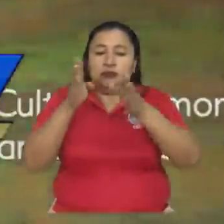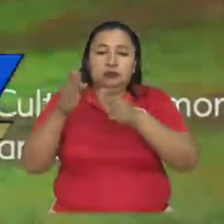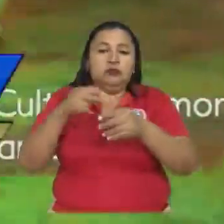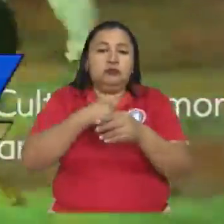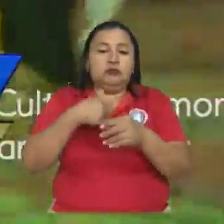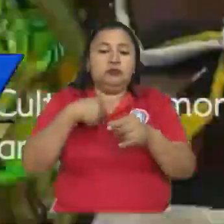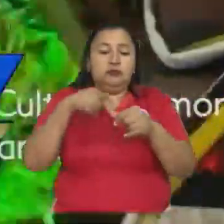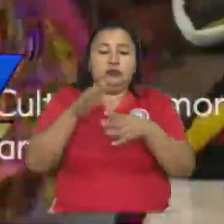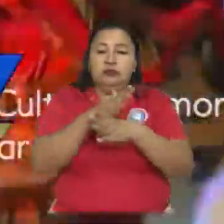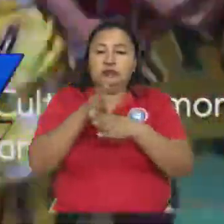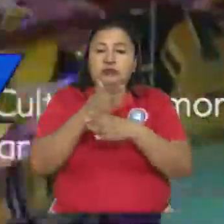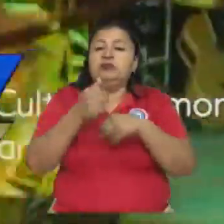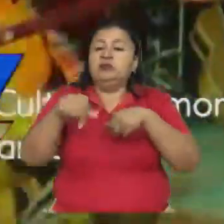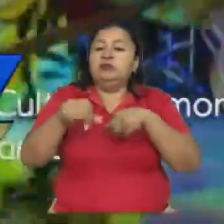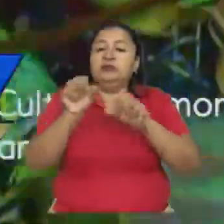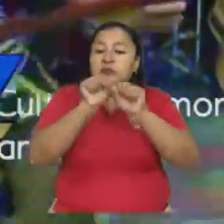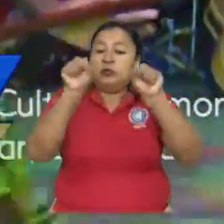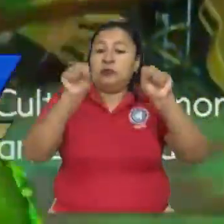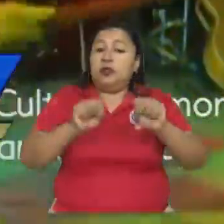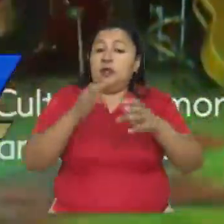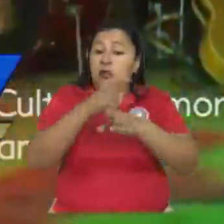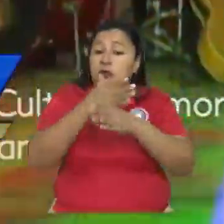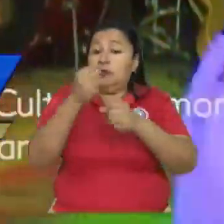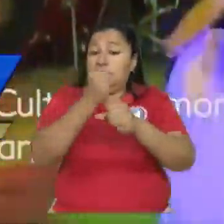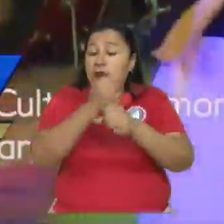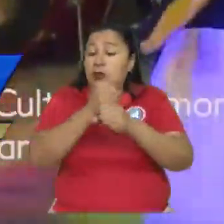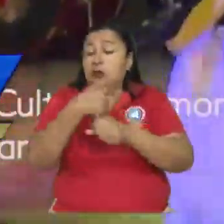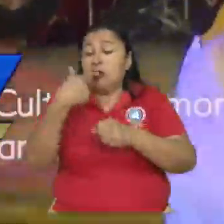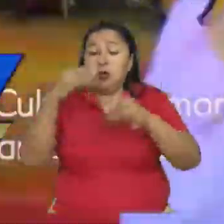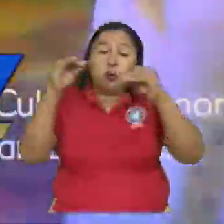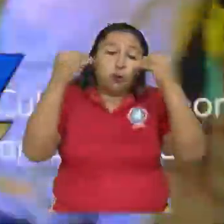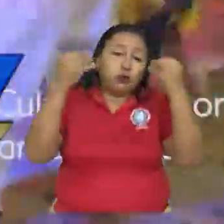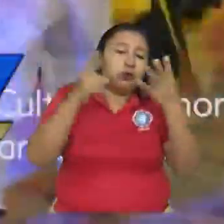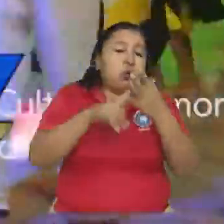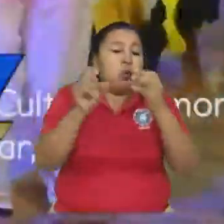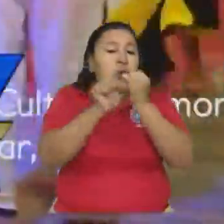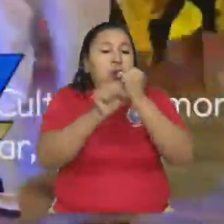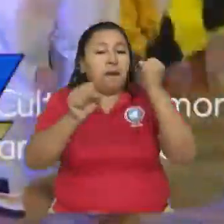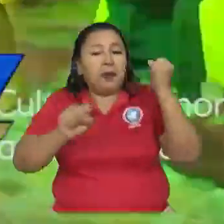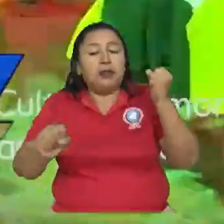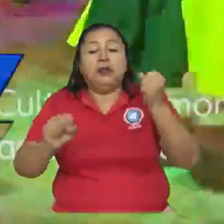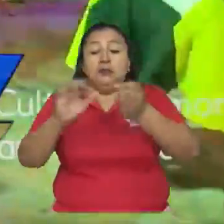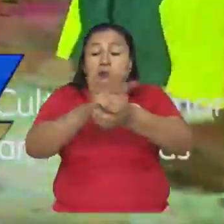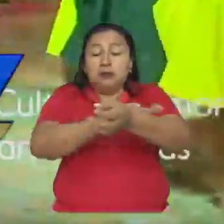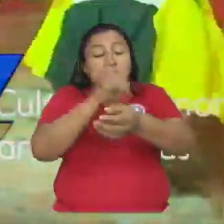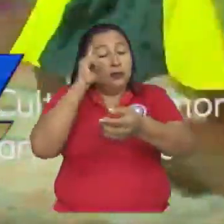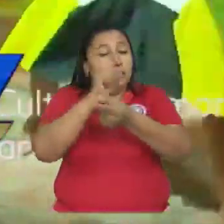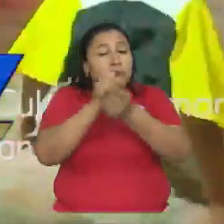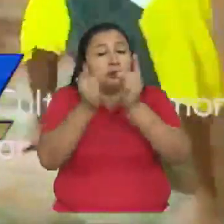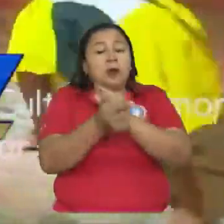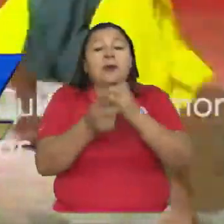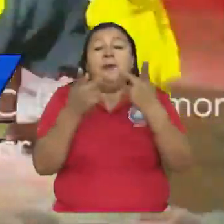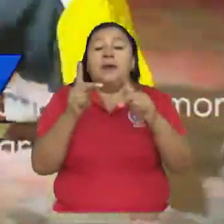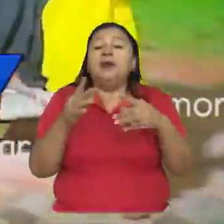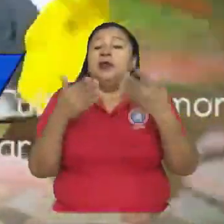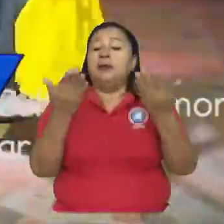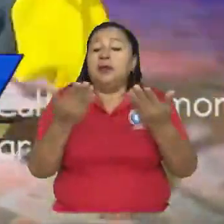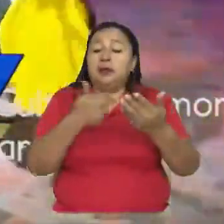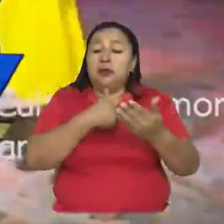brindaremos una serie de capacitaciones, de cursos, de campañas de sensibilización, pero también estaremos